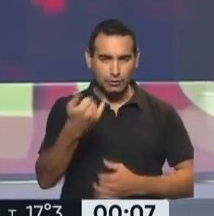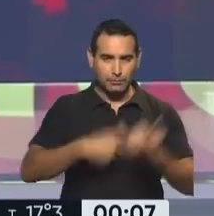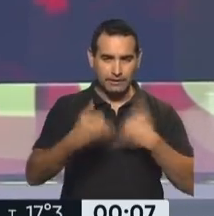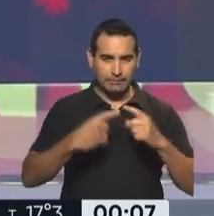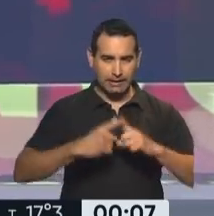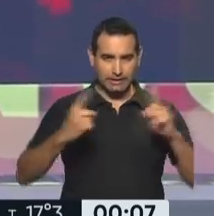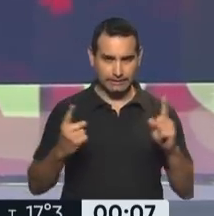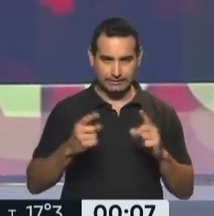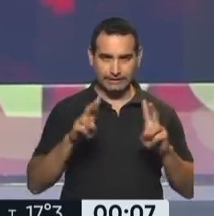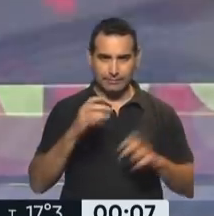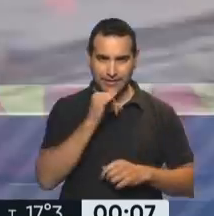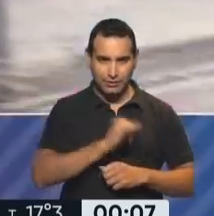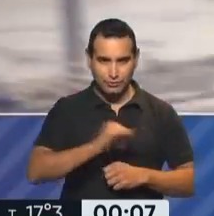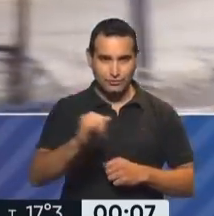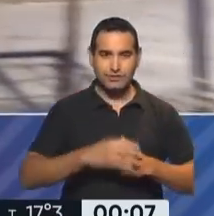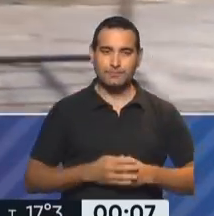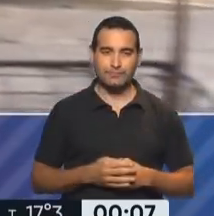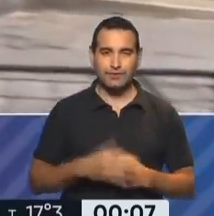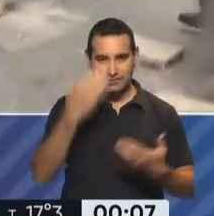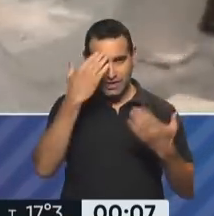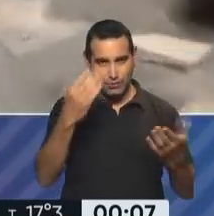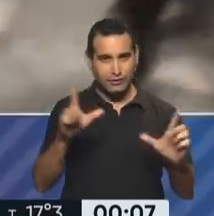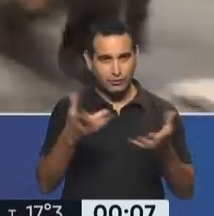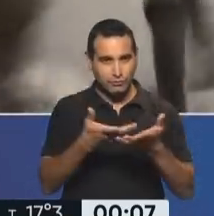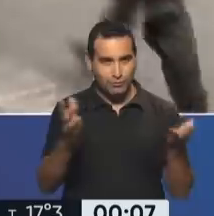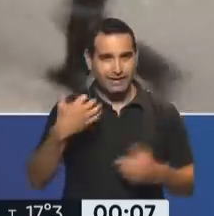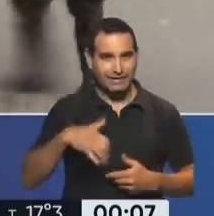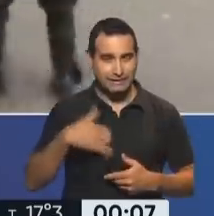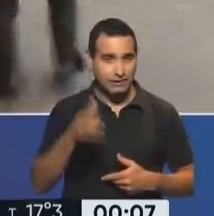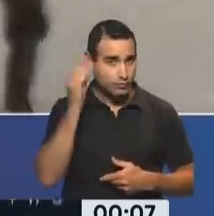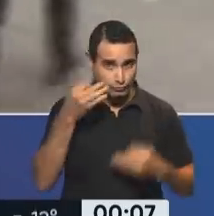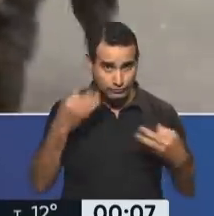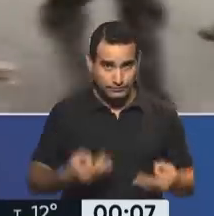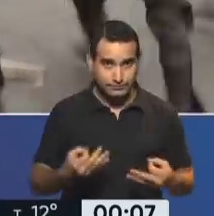esta denuncia. Canciller, lo saludamos desde la televisión pública argentina. ¿Nos escucha bien?